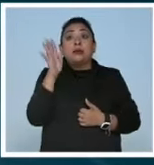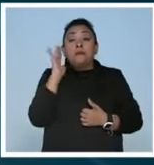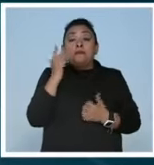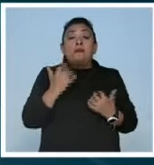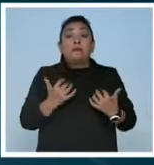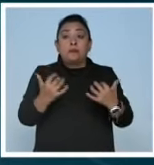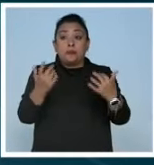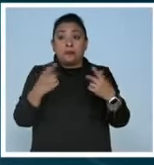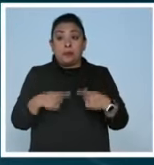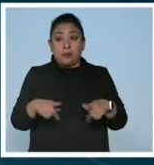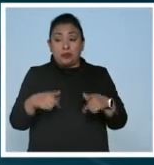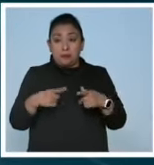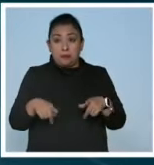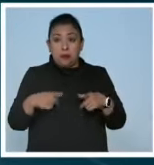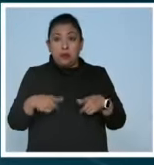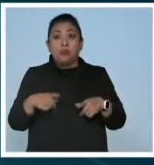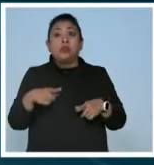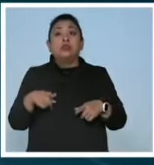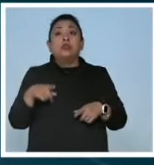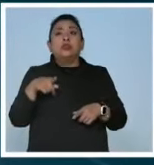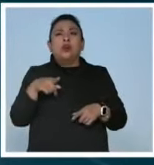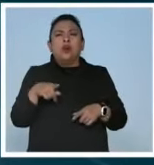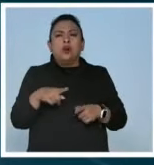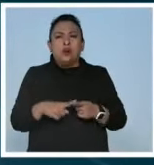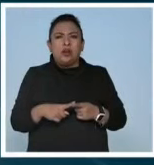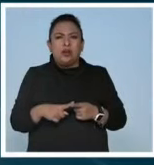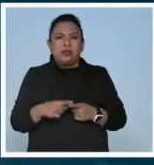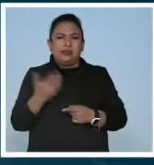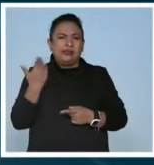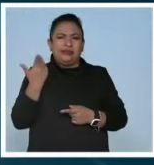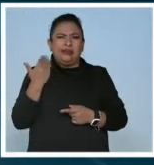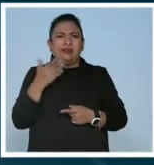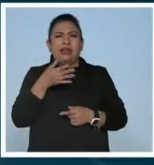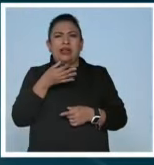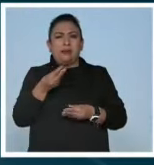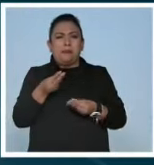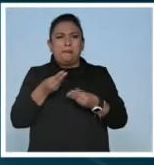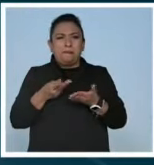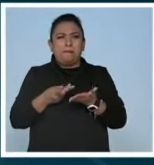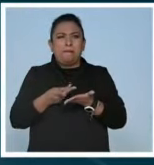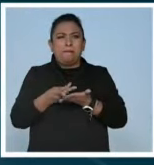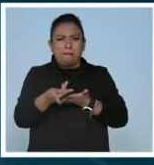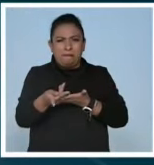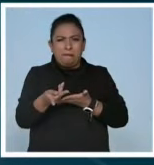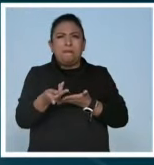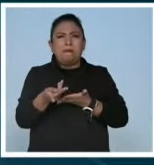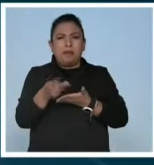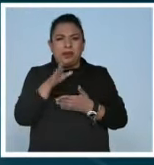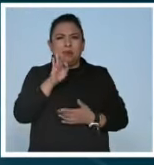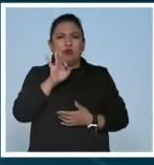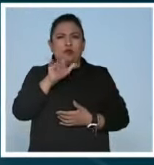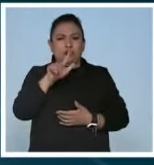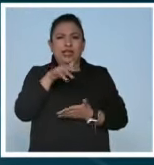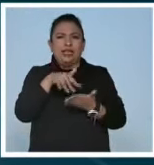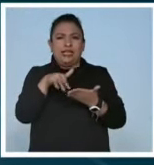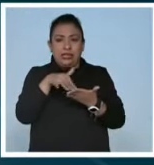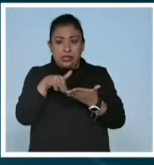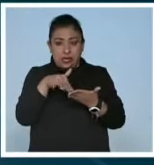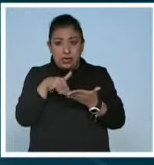público justamente y Amelia Tis, que acababa de recibir el premio Film de Literatura